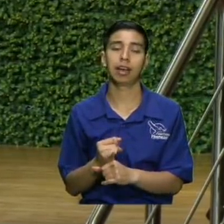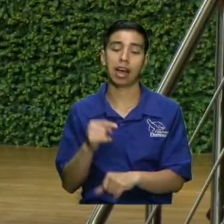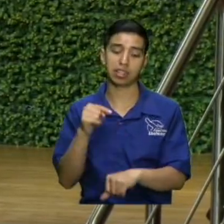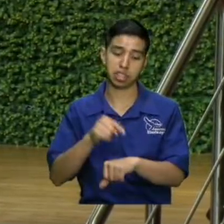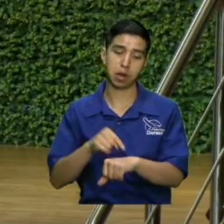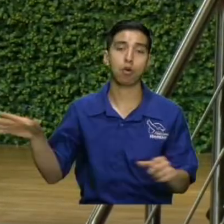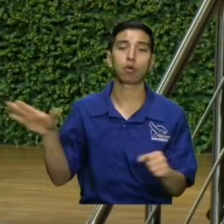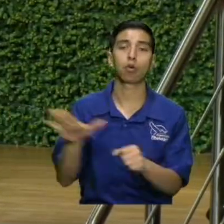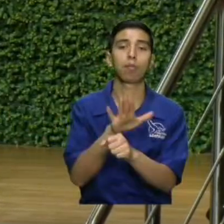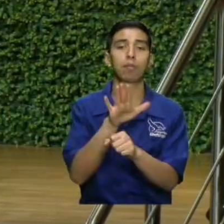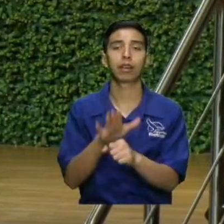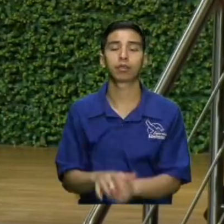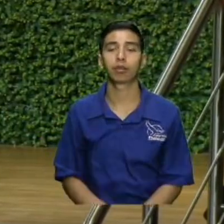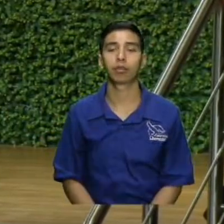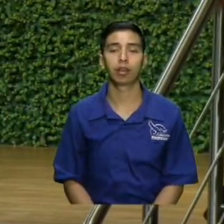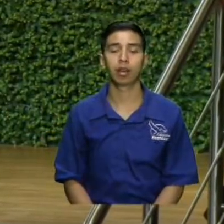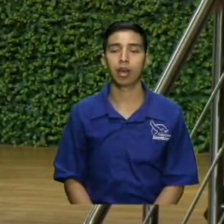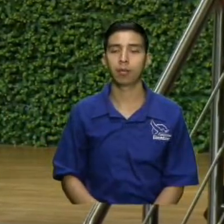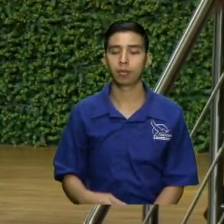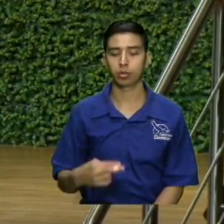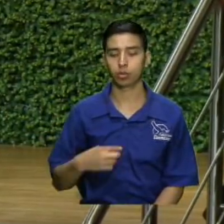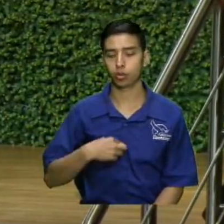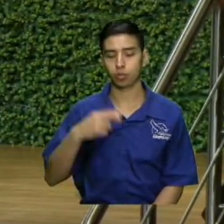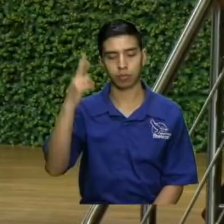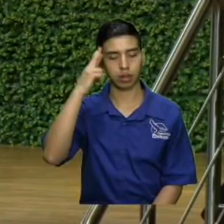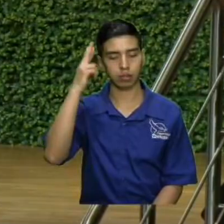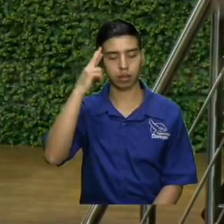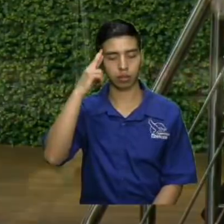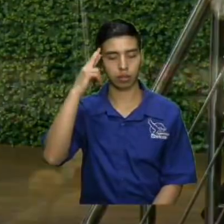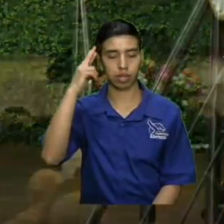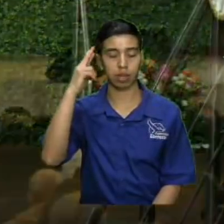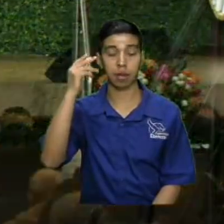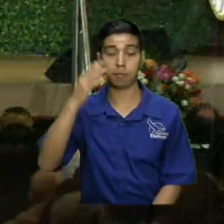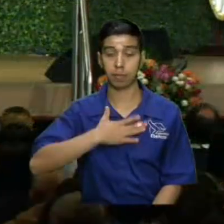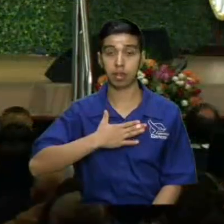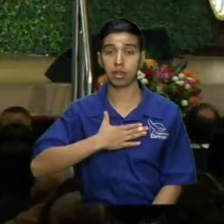Me dijo, el lunes tengo un retiro en Puerto Vallarta.